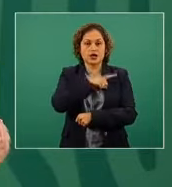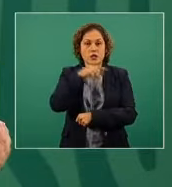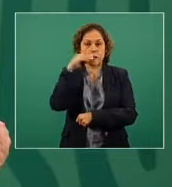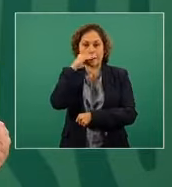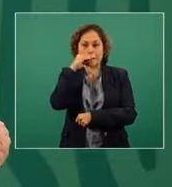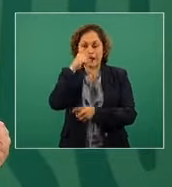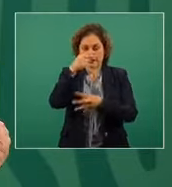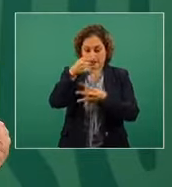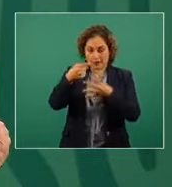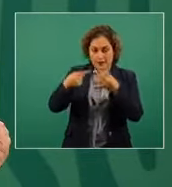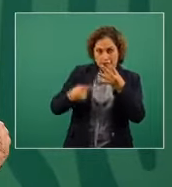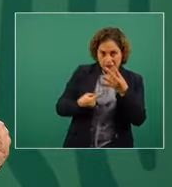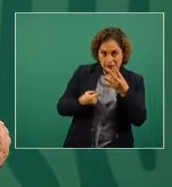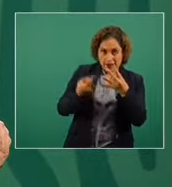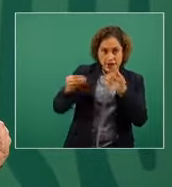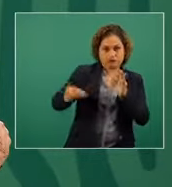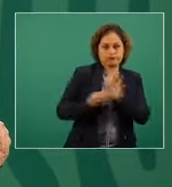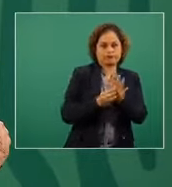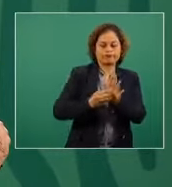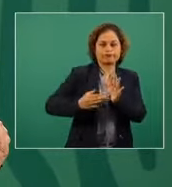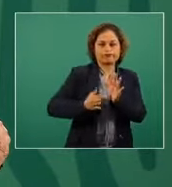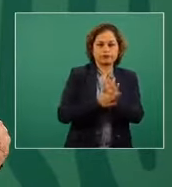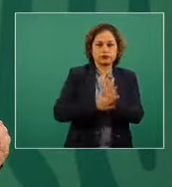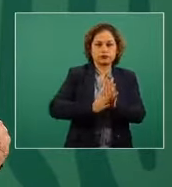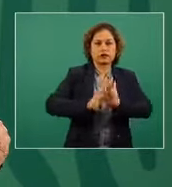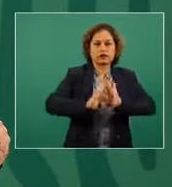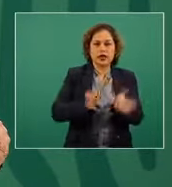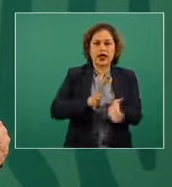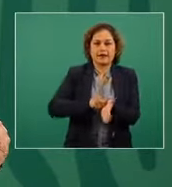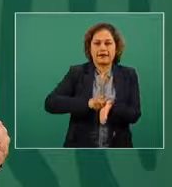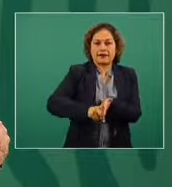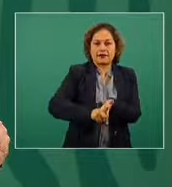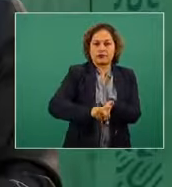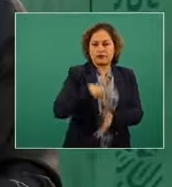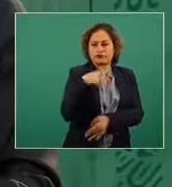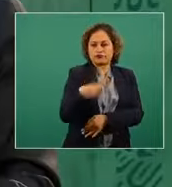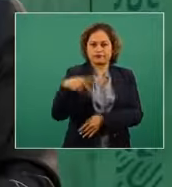saben que los diputados